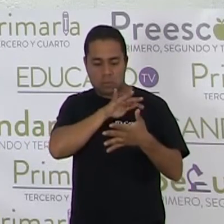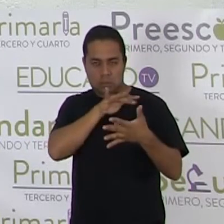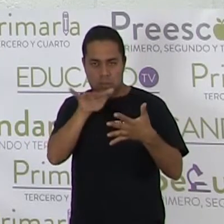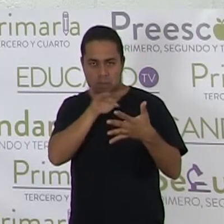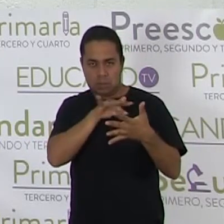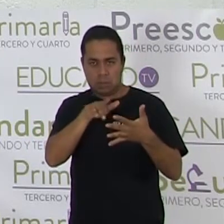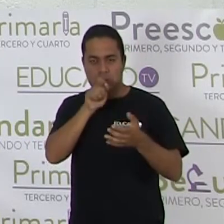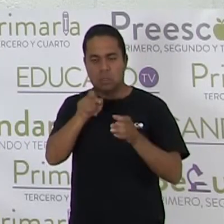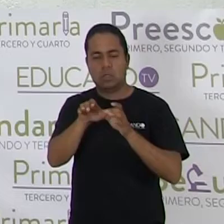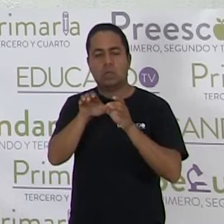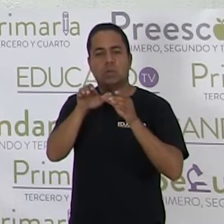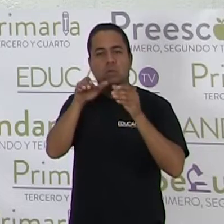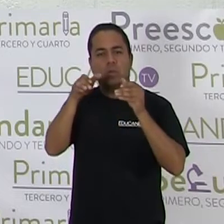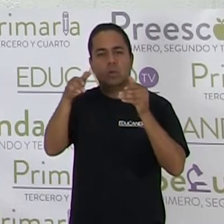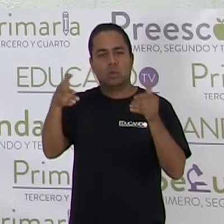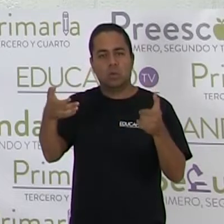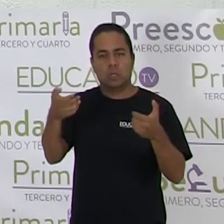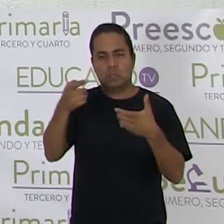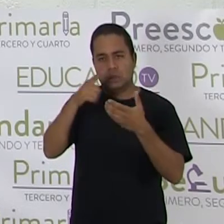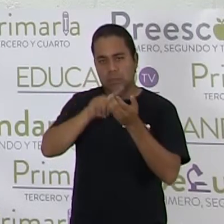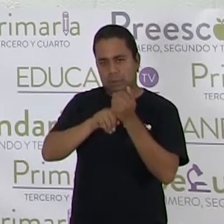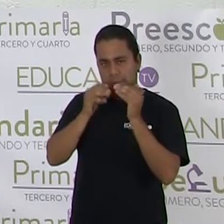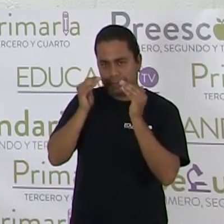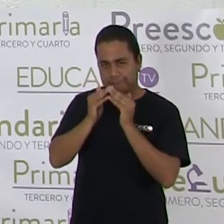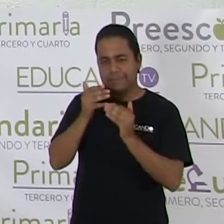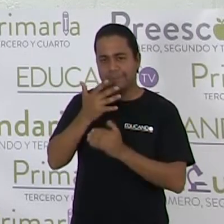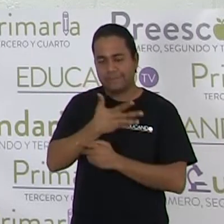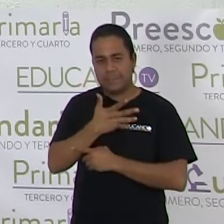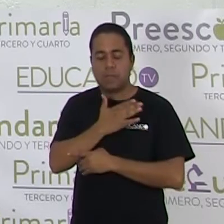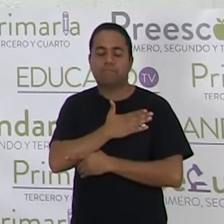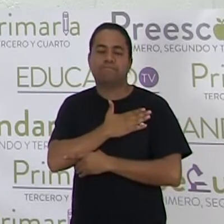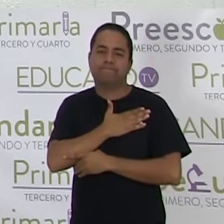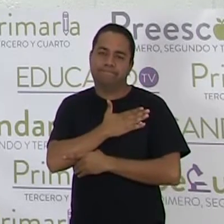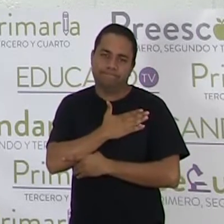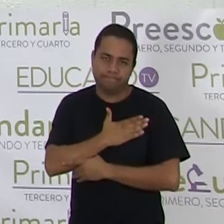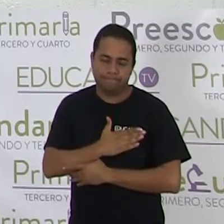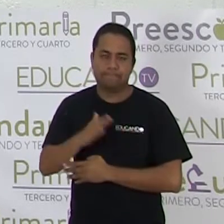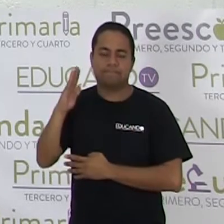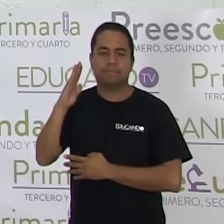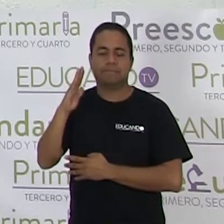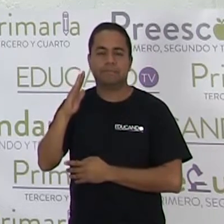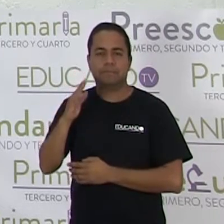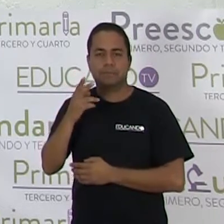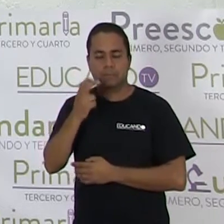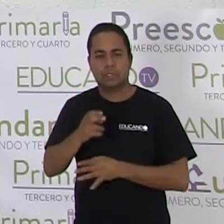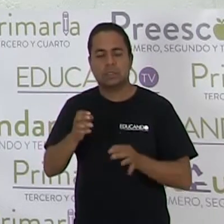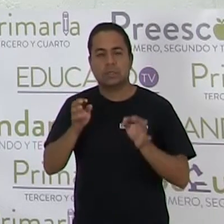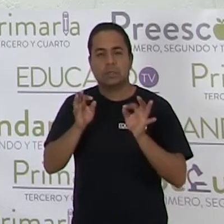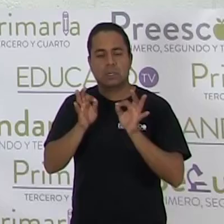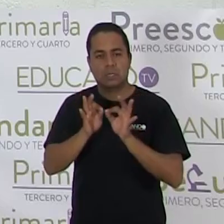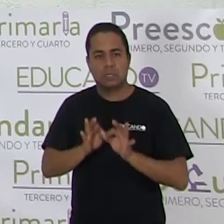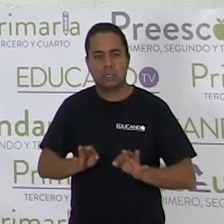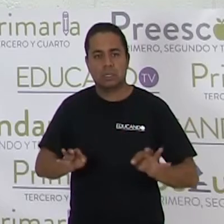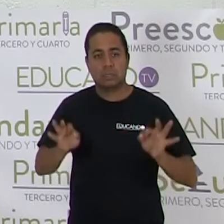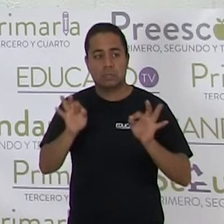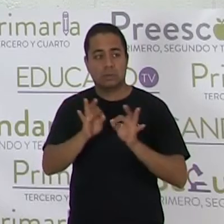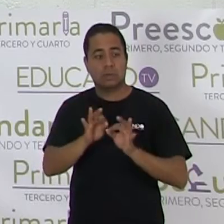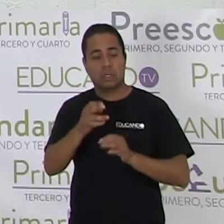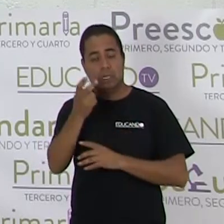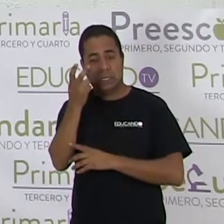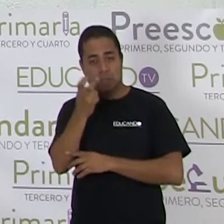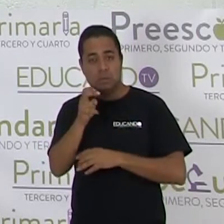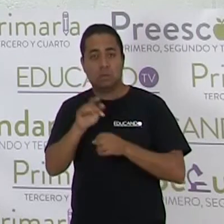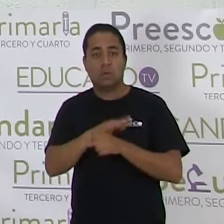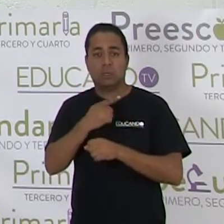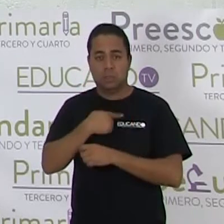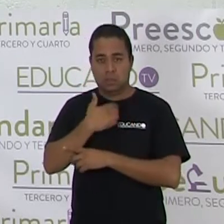los cuentos que tienen en casa. Bueno, niños y niñas, es muy importante esta parte porque